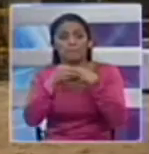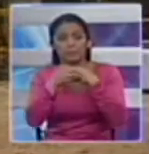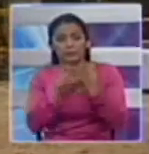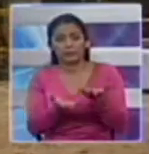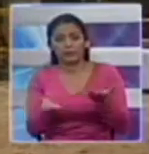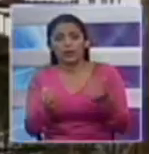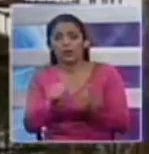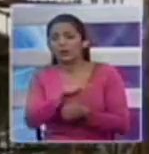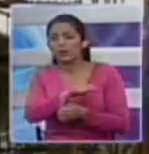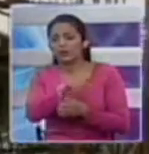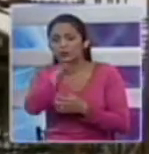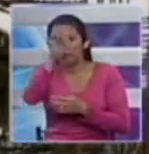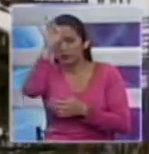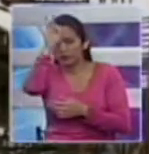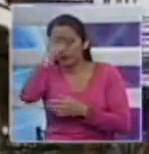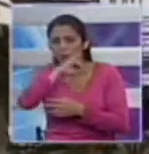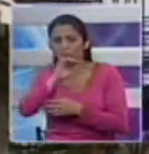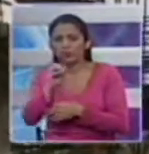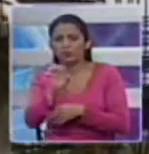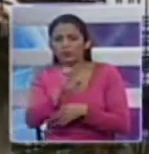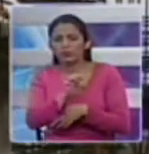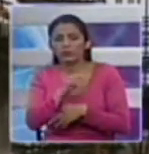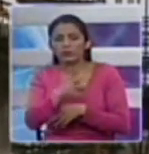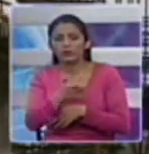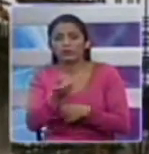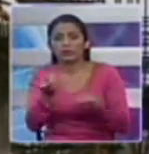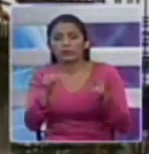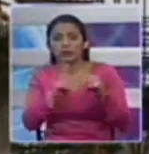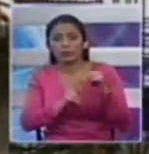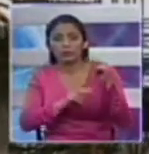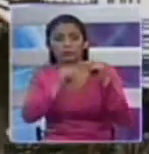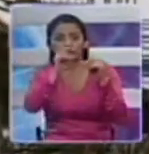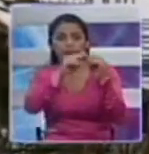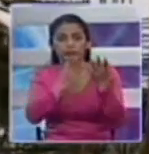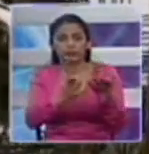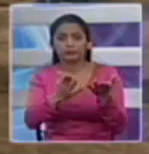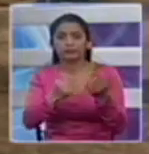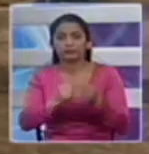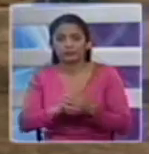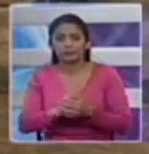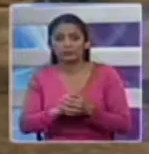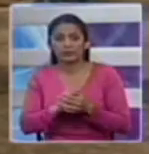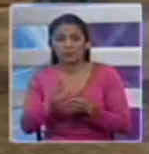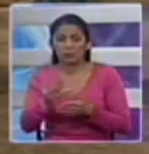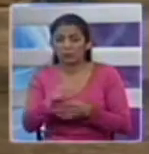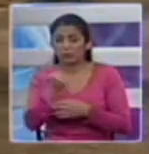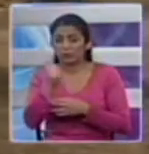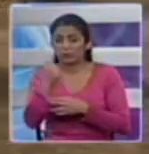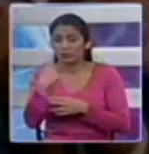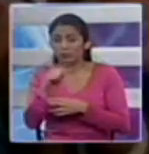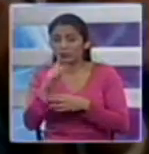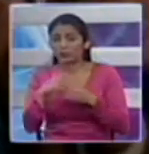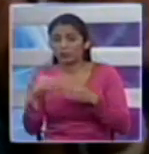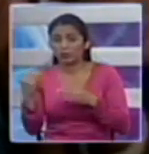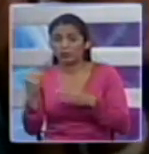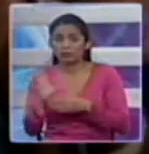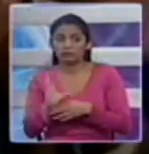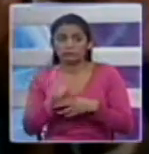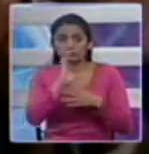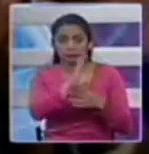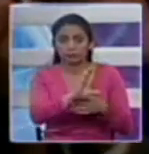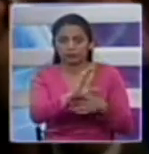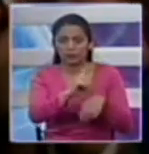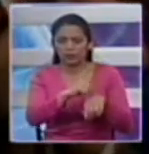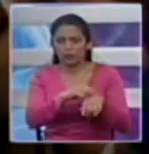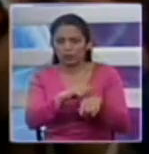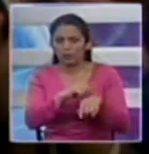nos va a demandar una inversión de alrededor de 10 millones de dólares adicionales. Nunca se ha hecho tanto en tan corto tiempo, y